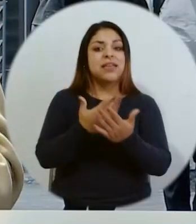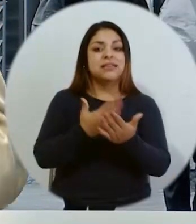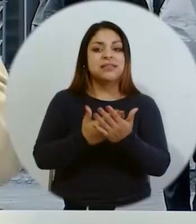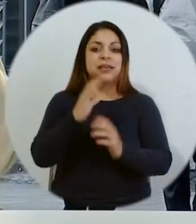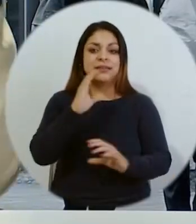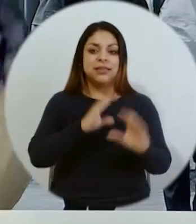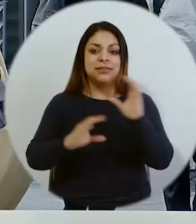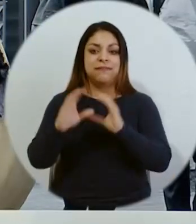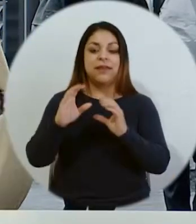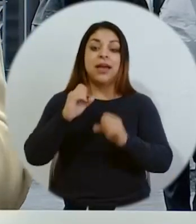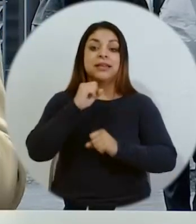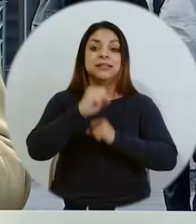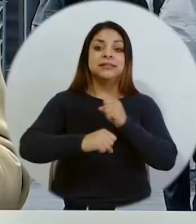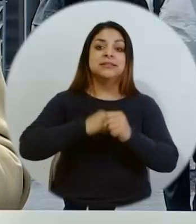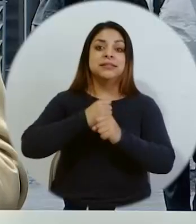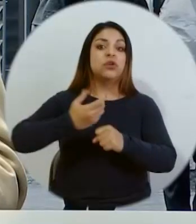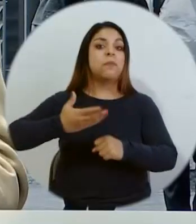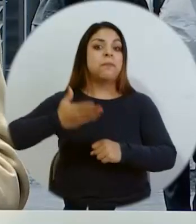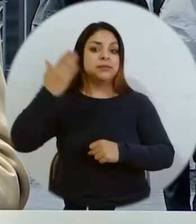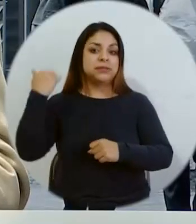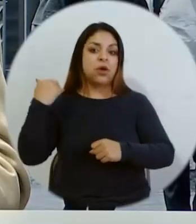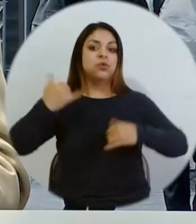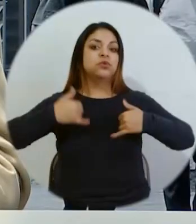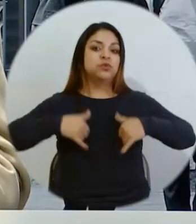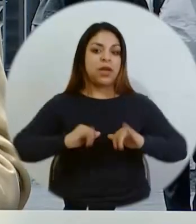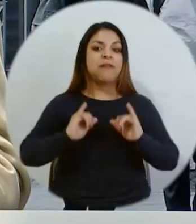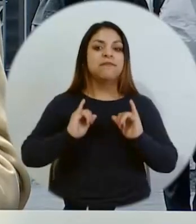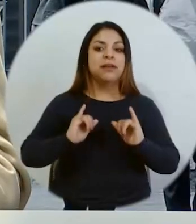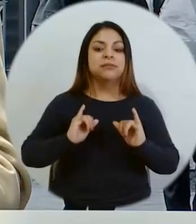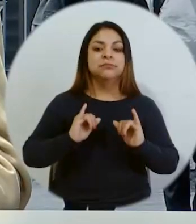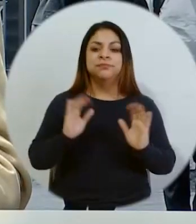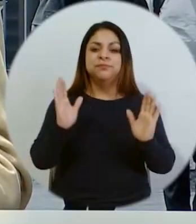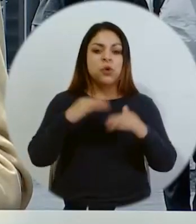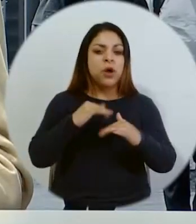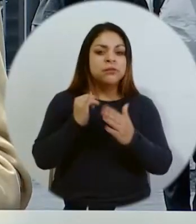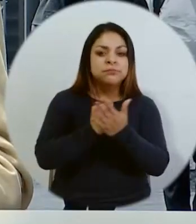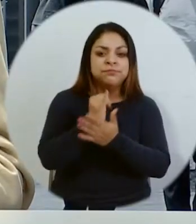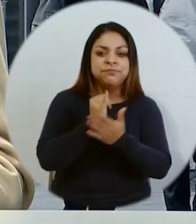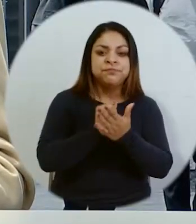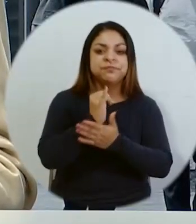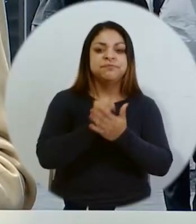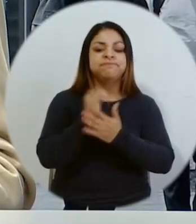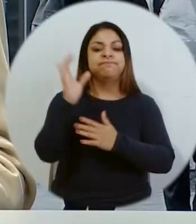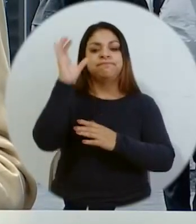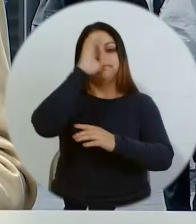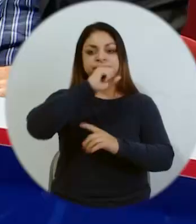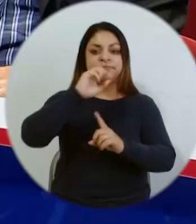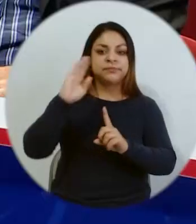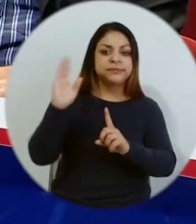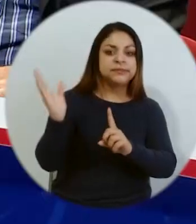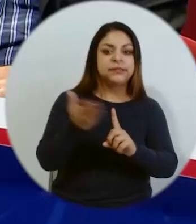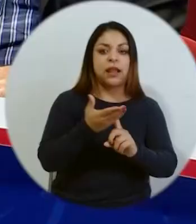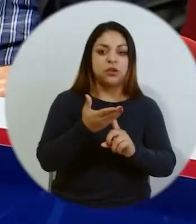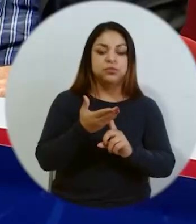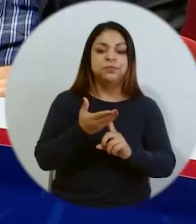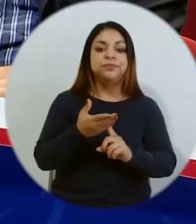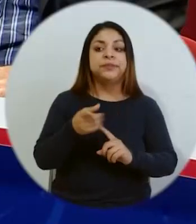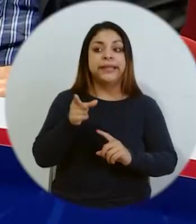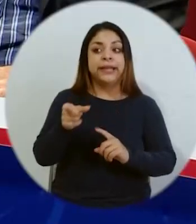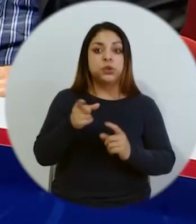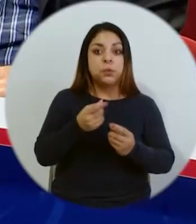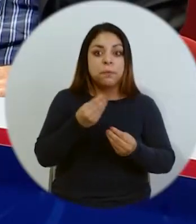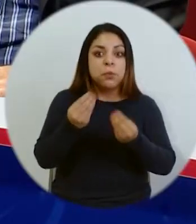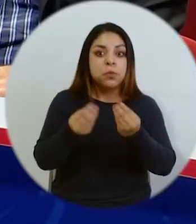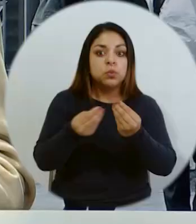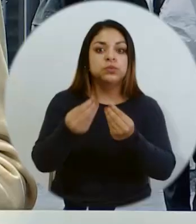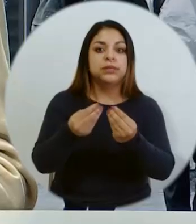científica. En el siglo pasado todavía las investigaciones no habían determinado el daño, como lo ha explicado Pablo y Kenley,